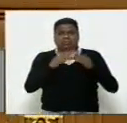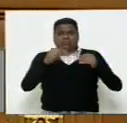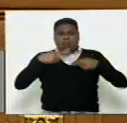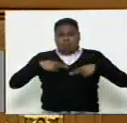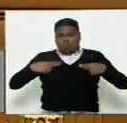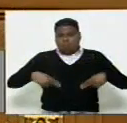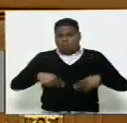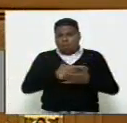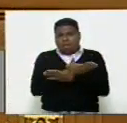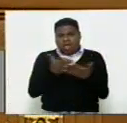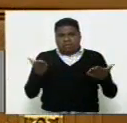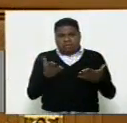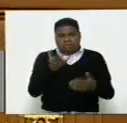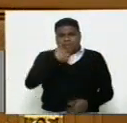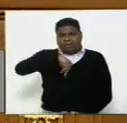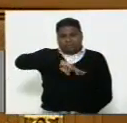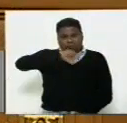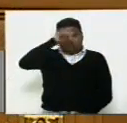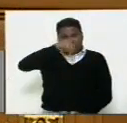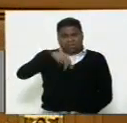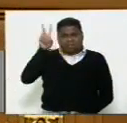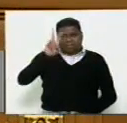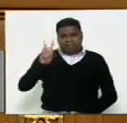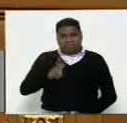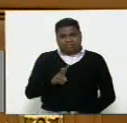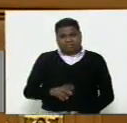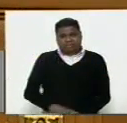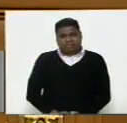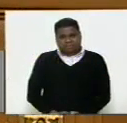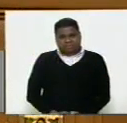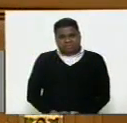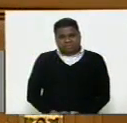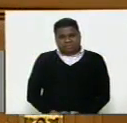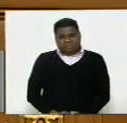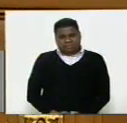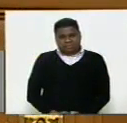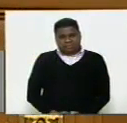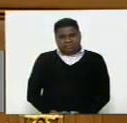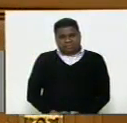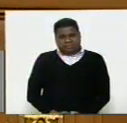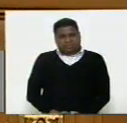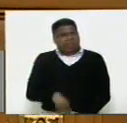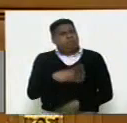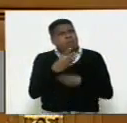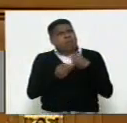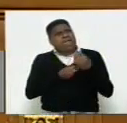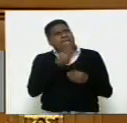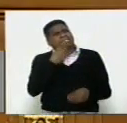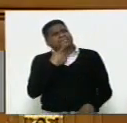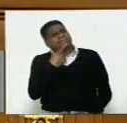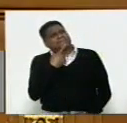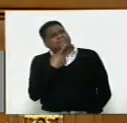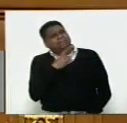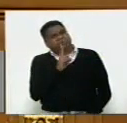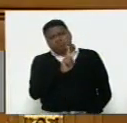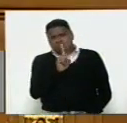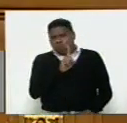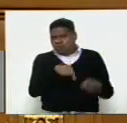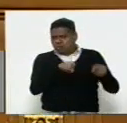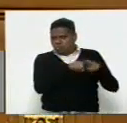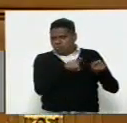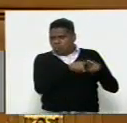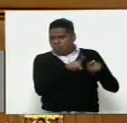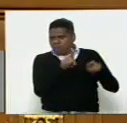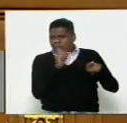Y para nosotros y nosotras fue considerada no igual